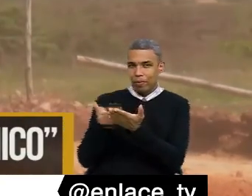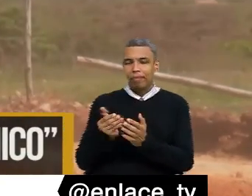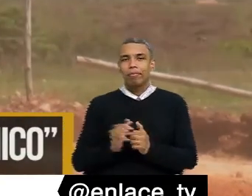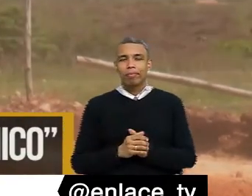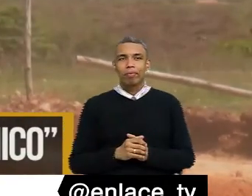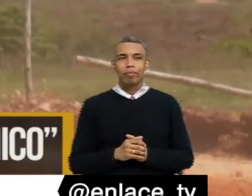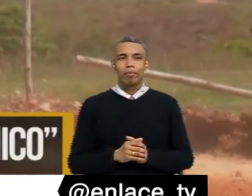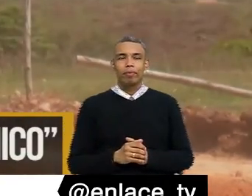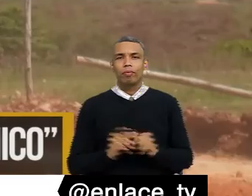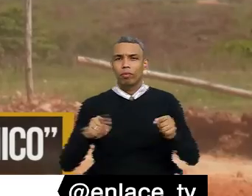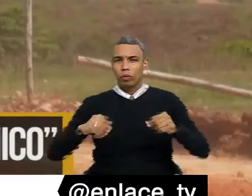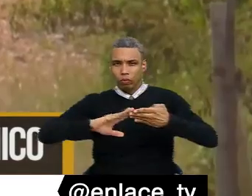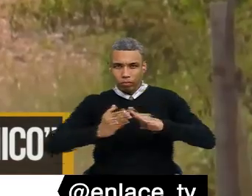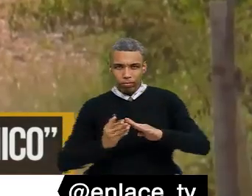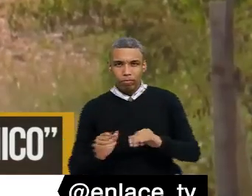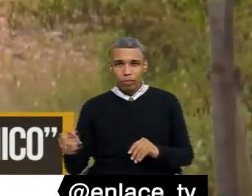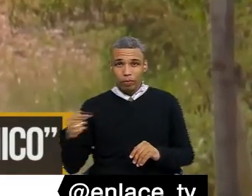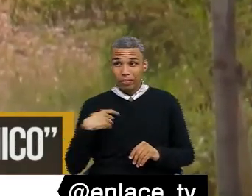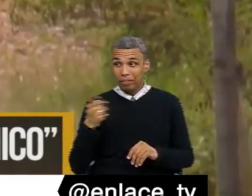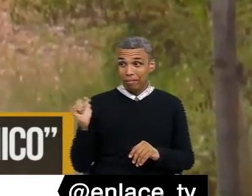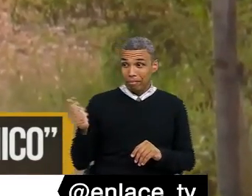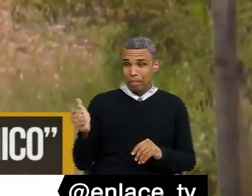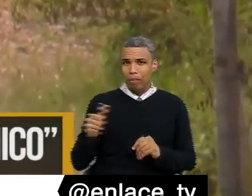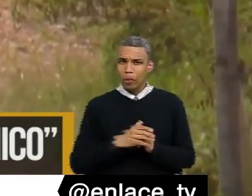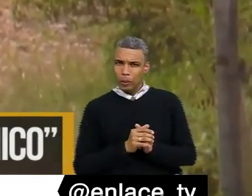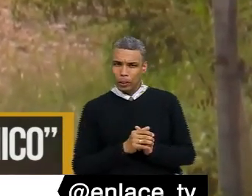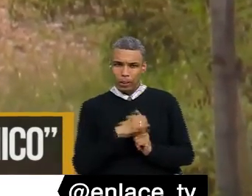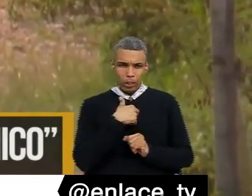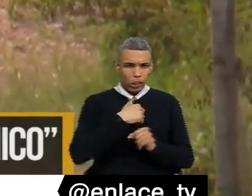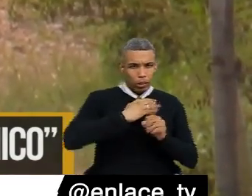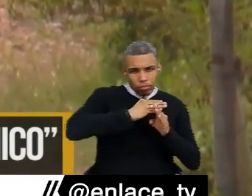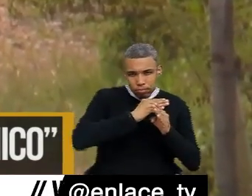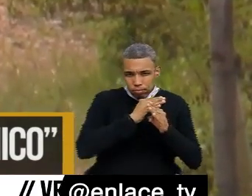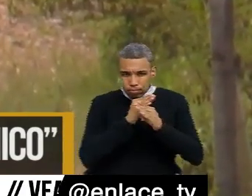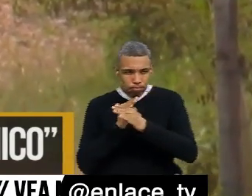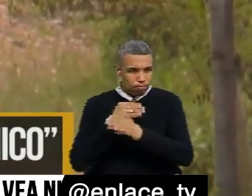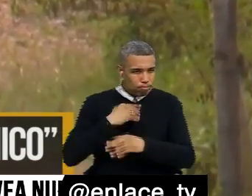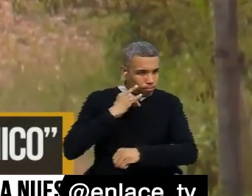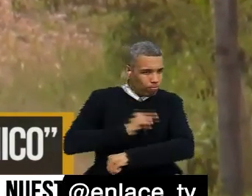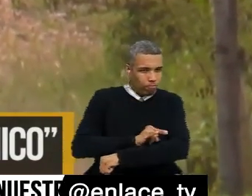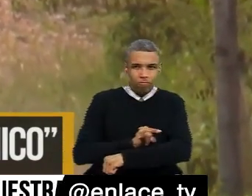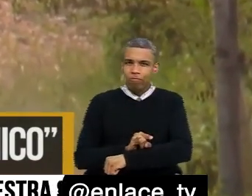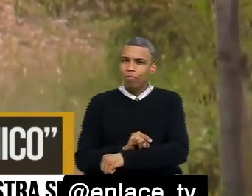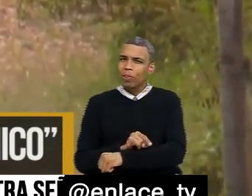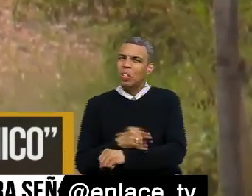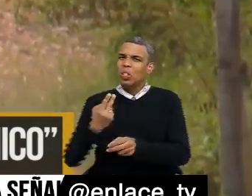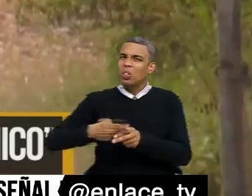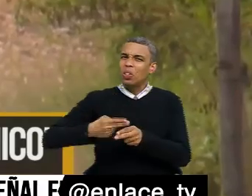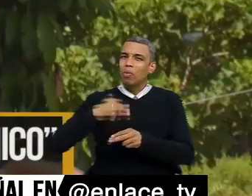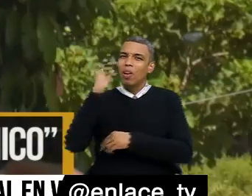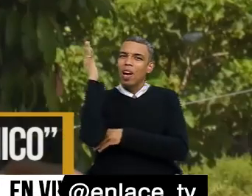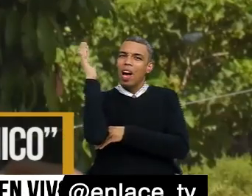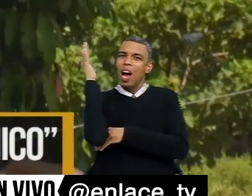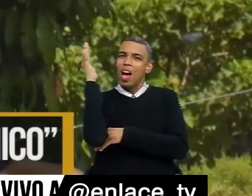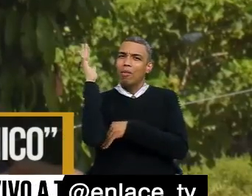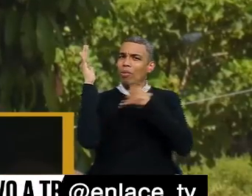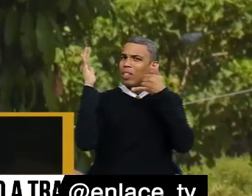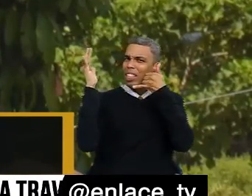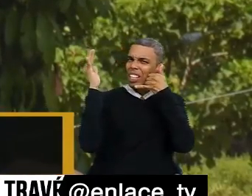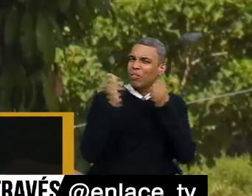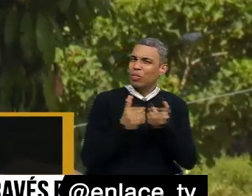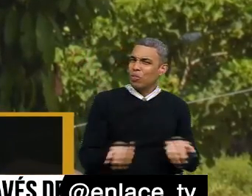de la zona, quienes crearon su propio frente de seguridad por medio de lo que según ellos llaman el árbol telefónico. Para